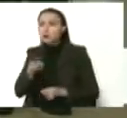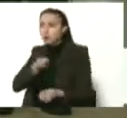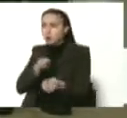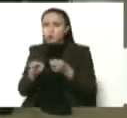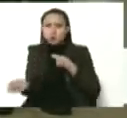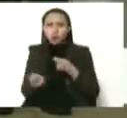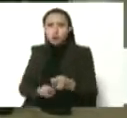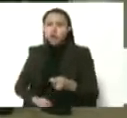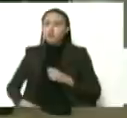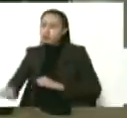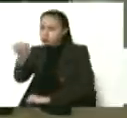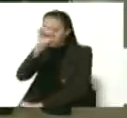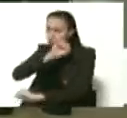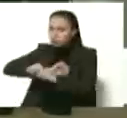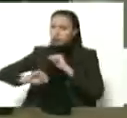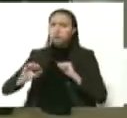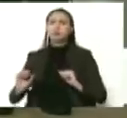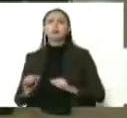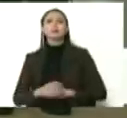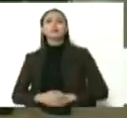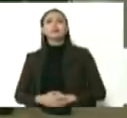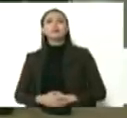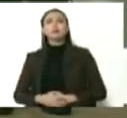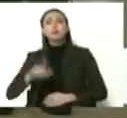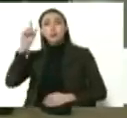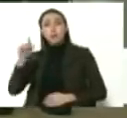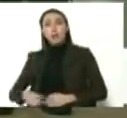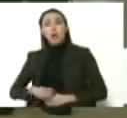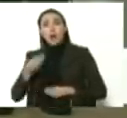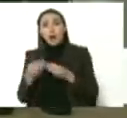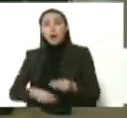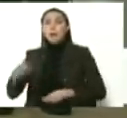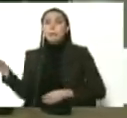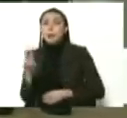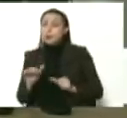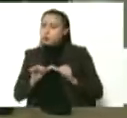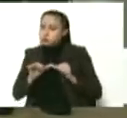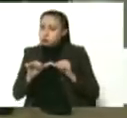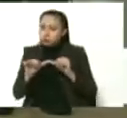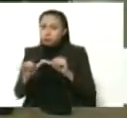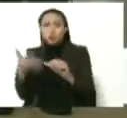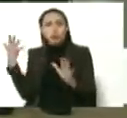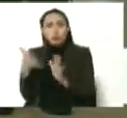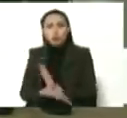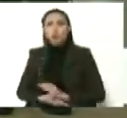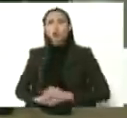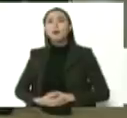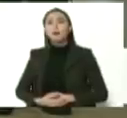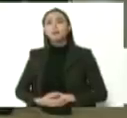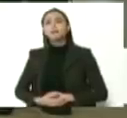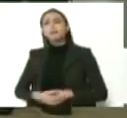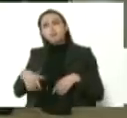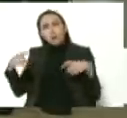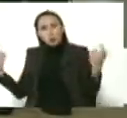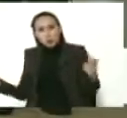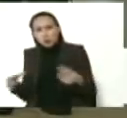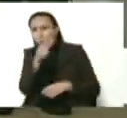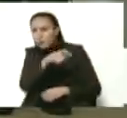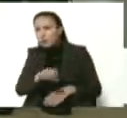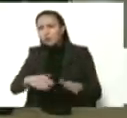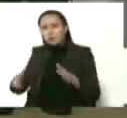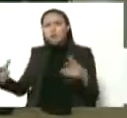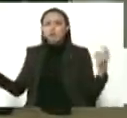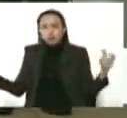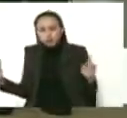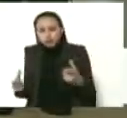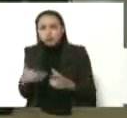seguimos combatiendo el COVID-19 y garantizando que Venezuela siga siendo de los más bajos índices de mortalidad en el mundo